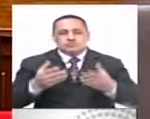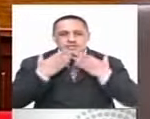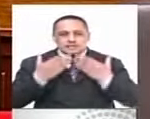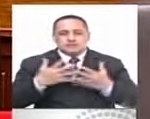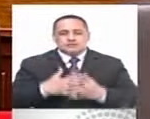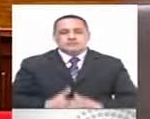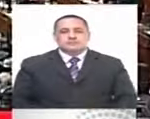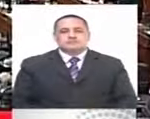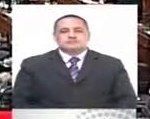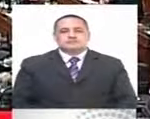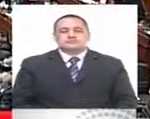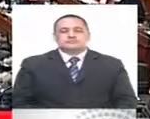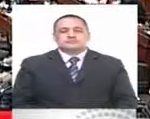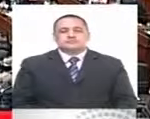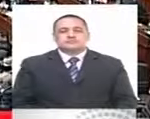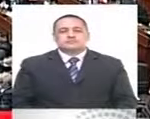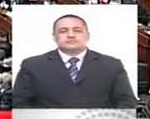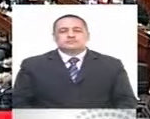gracias.